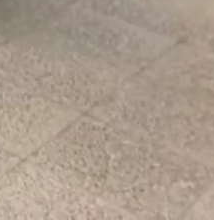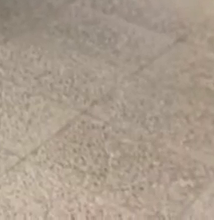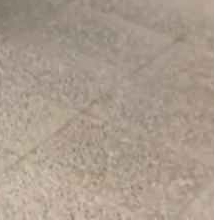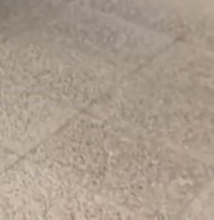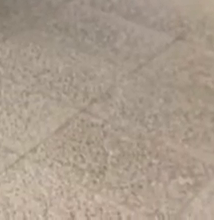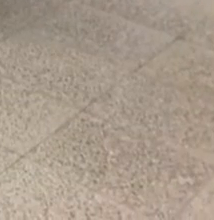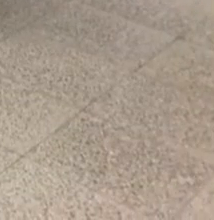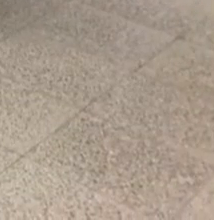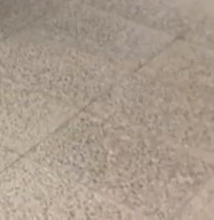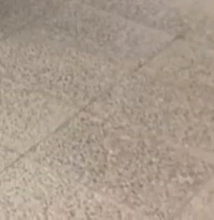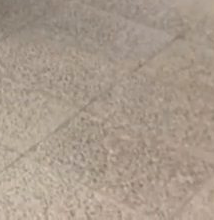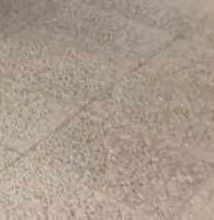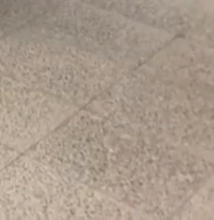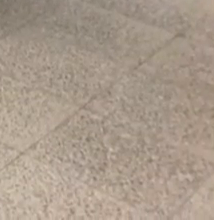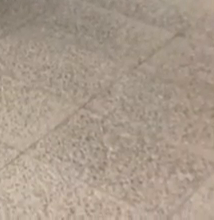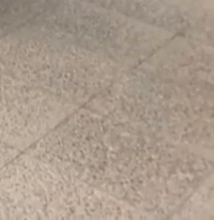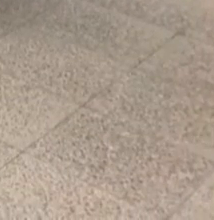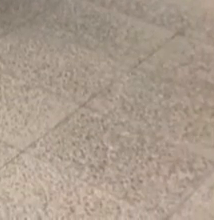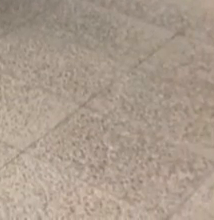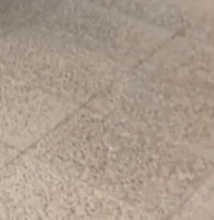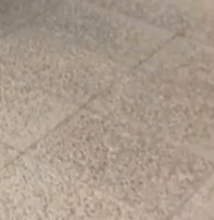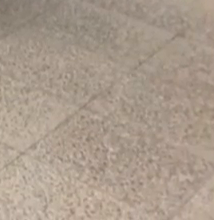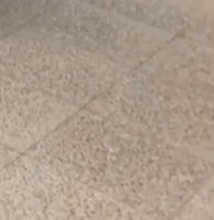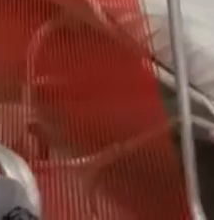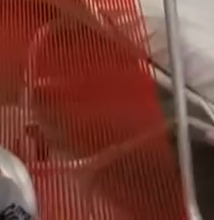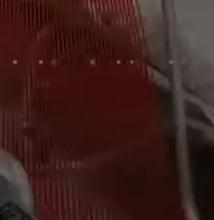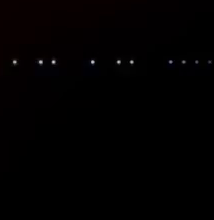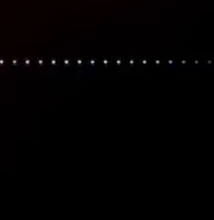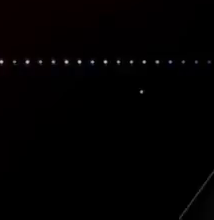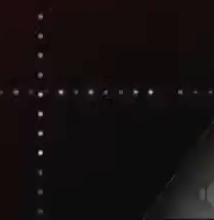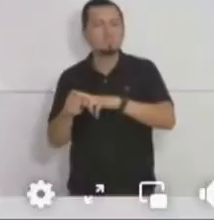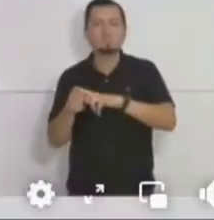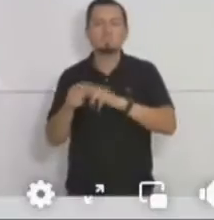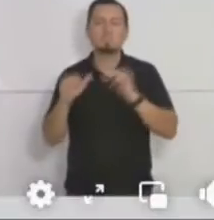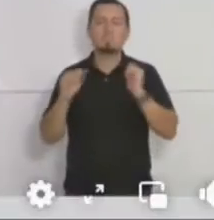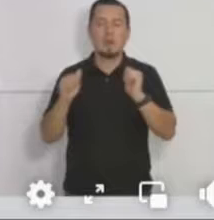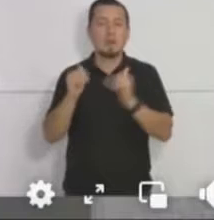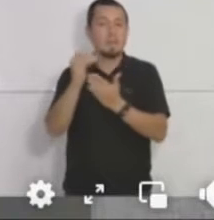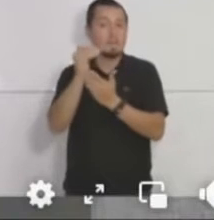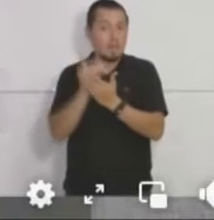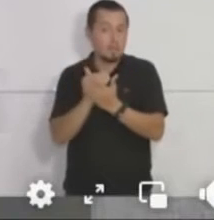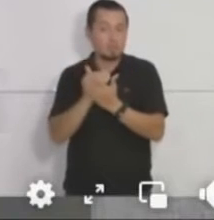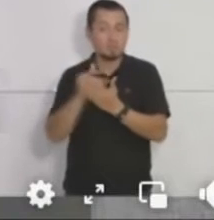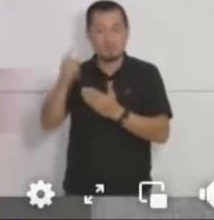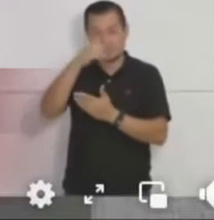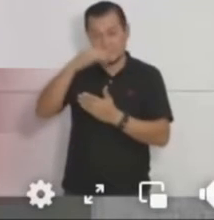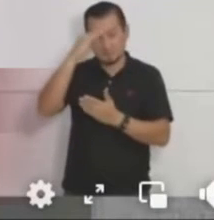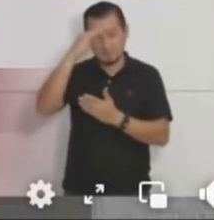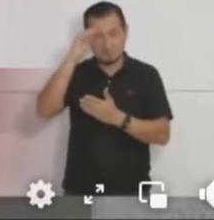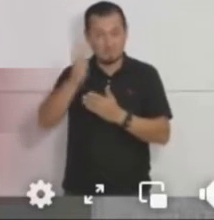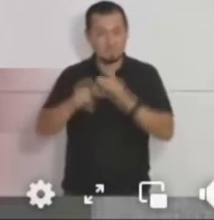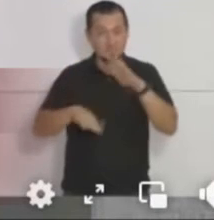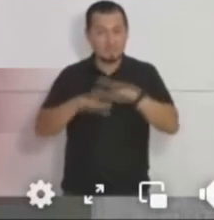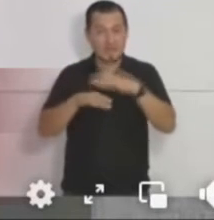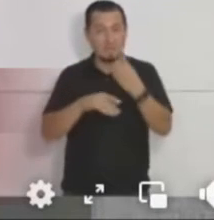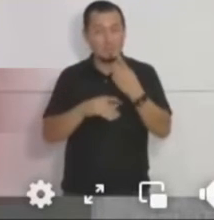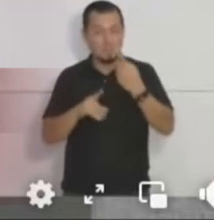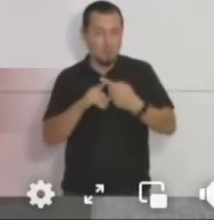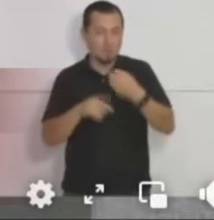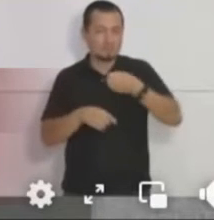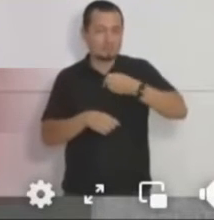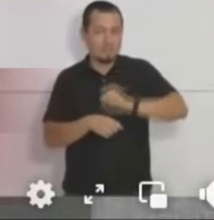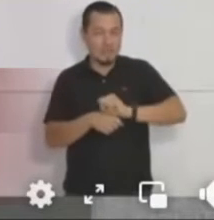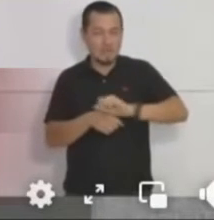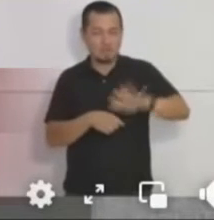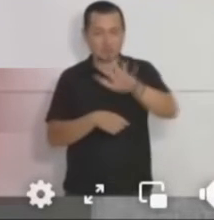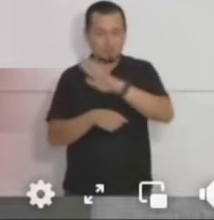estabilización en los casos activos e incluso han ido a la baja. Creo que es importante decir que la tasa de incidencia semanal,